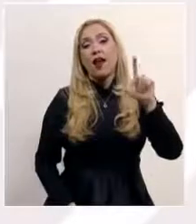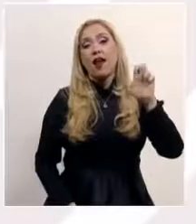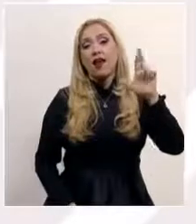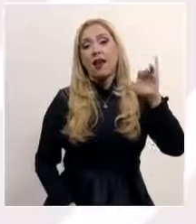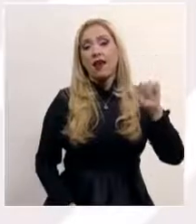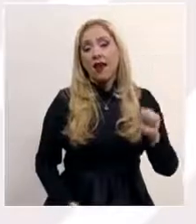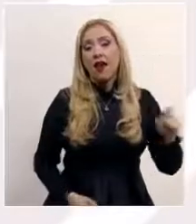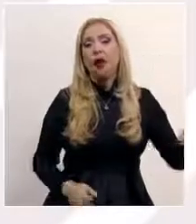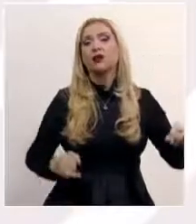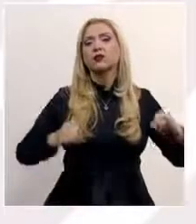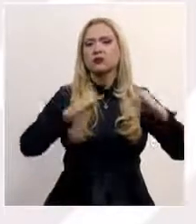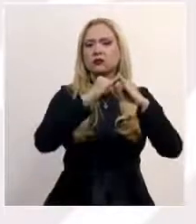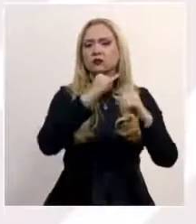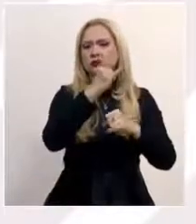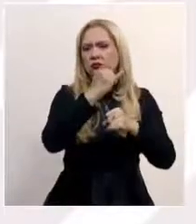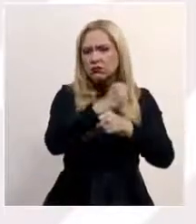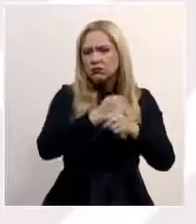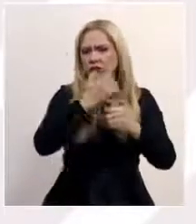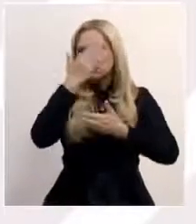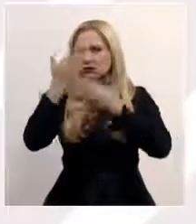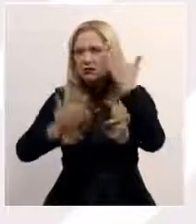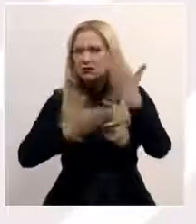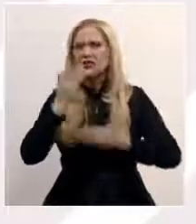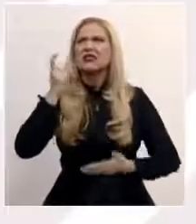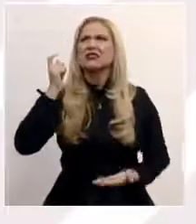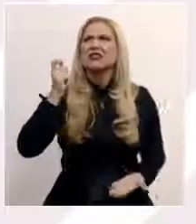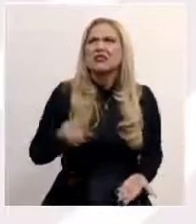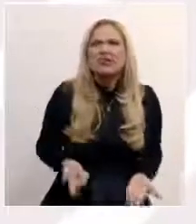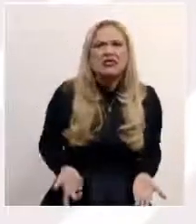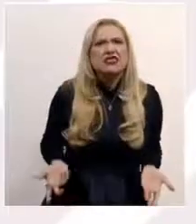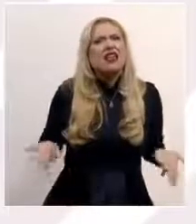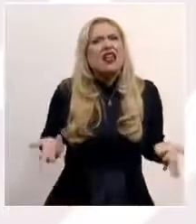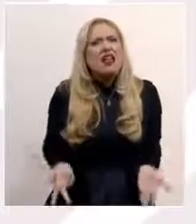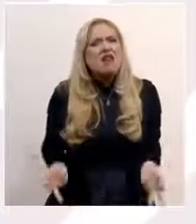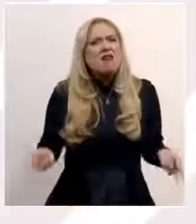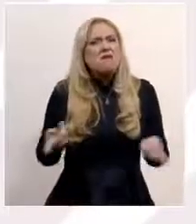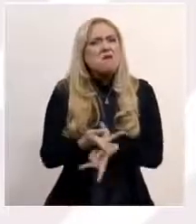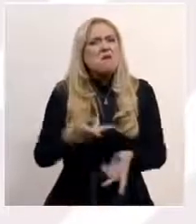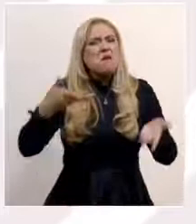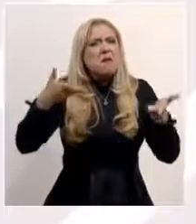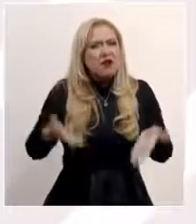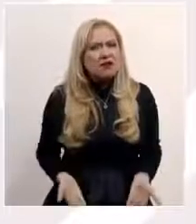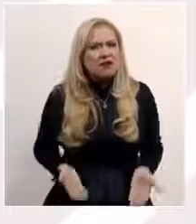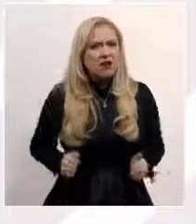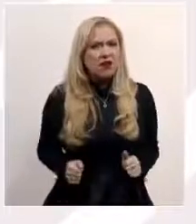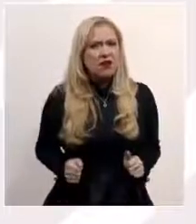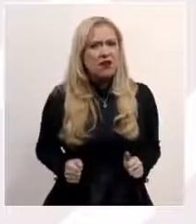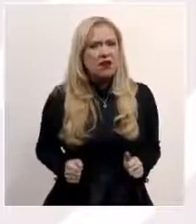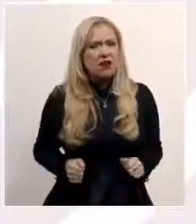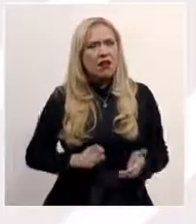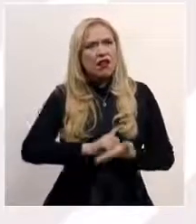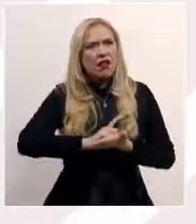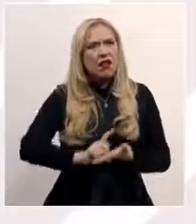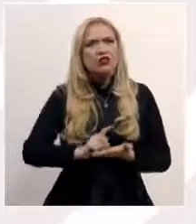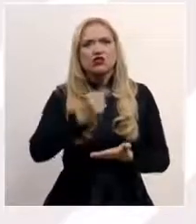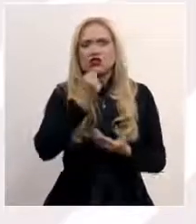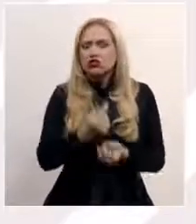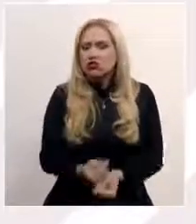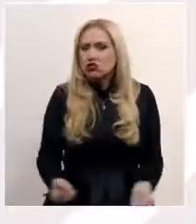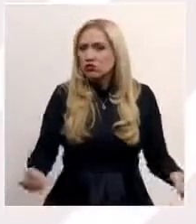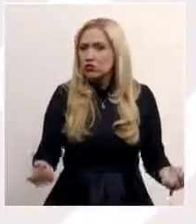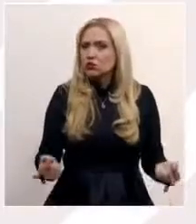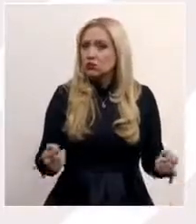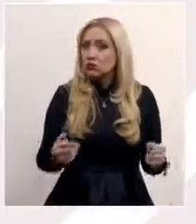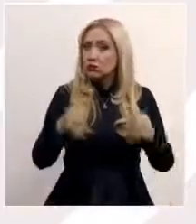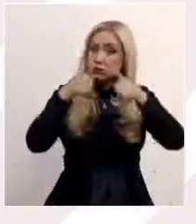pues justamente estos estudios y estos análisis de qué está pasando desde la perspectiva de los derechos de los niños. Entonces,